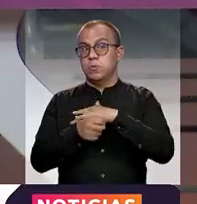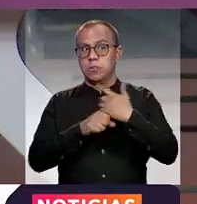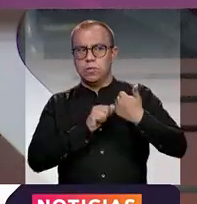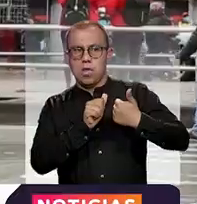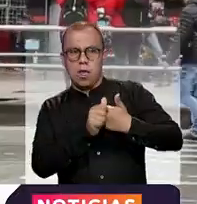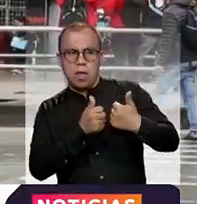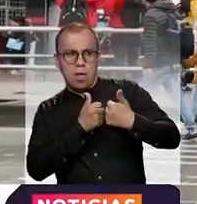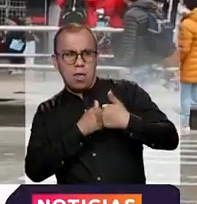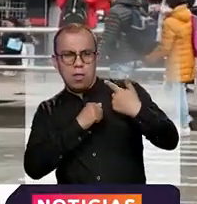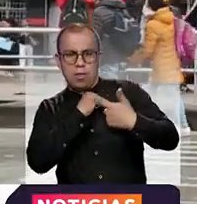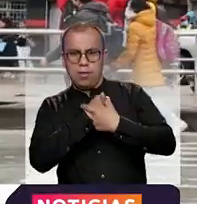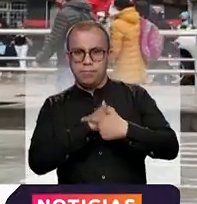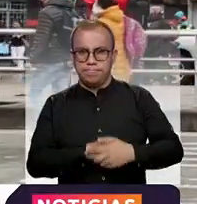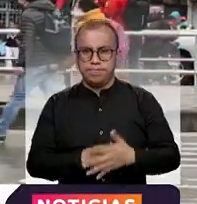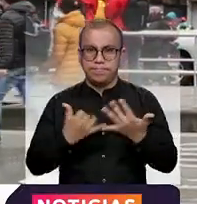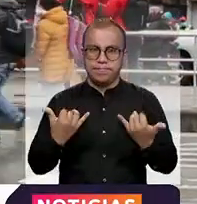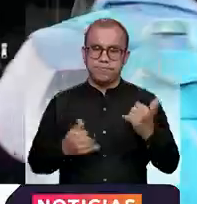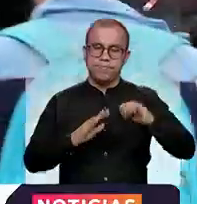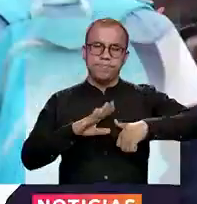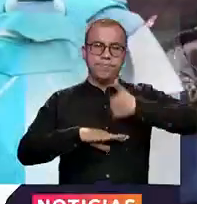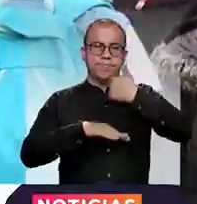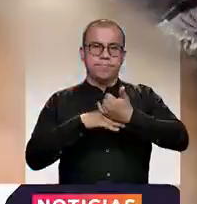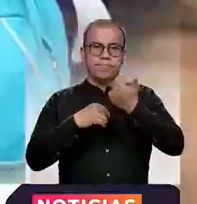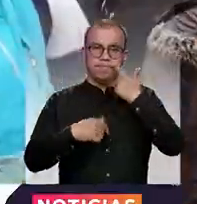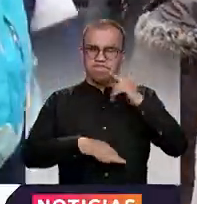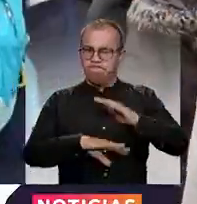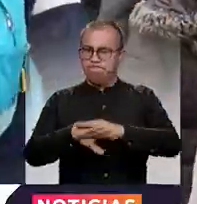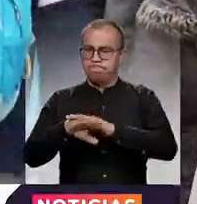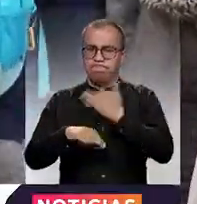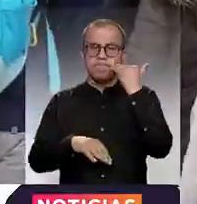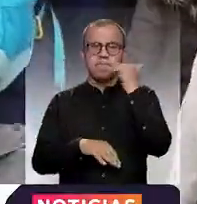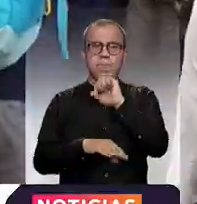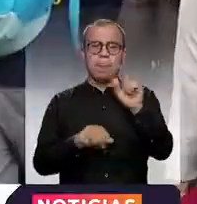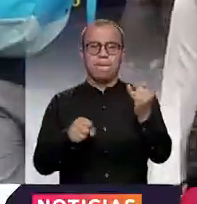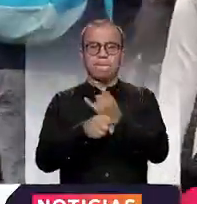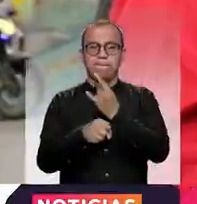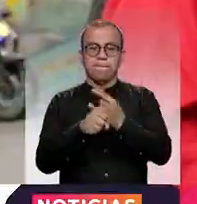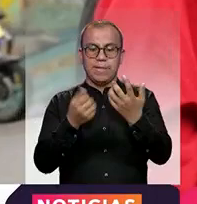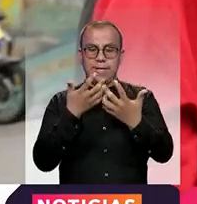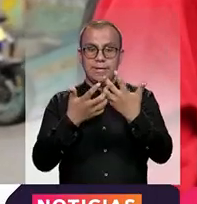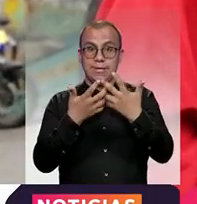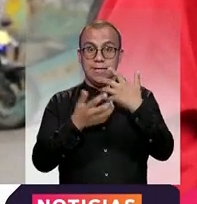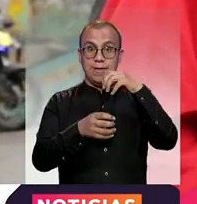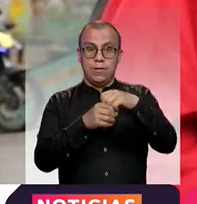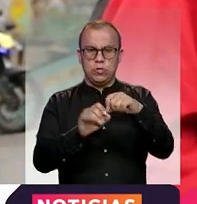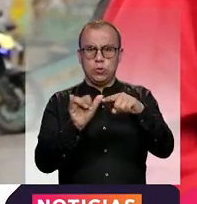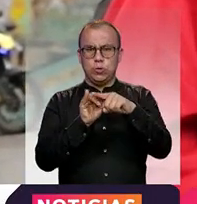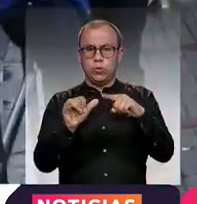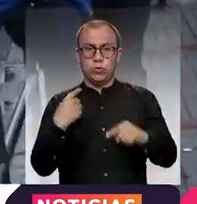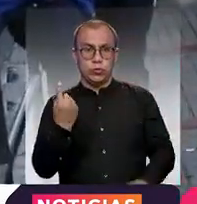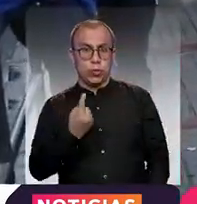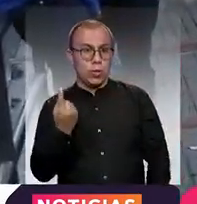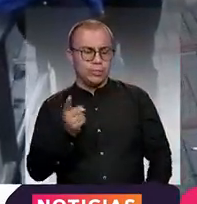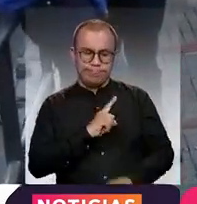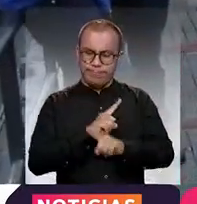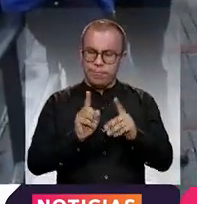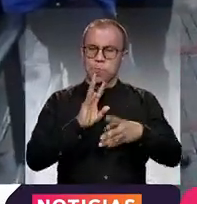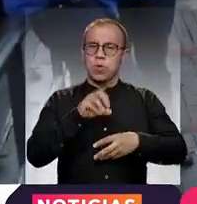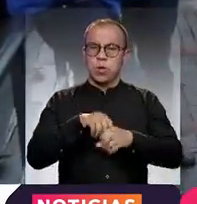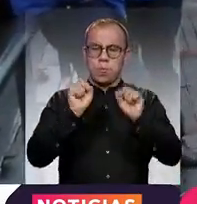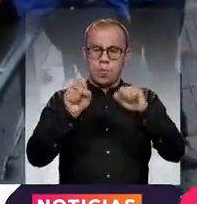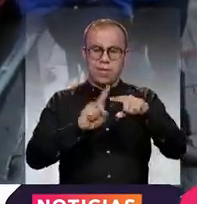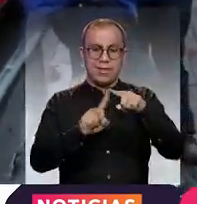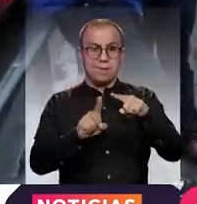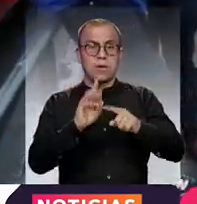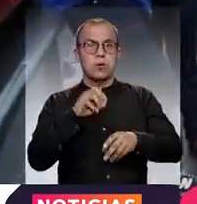acoso. Las autoridades recuerdan a las mujeres que utilizan el sistema que no están solas, pues ellas y toda